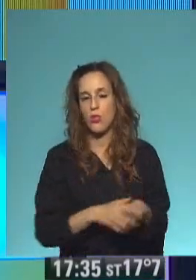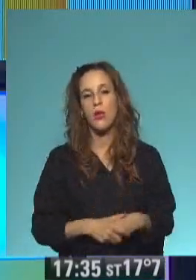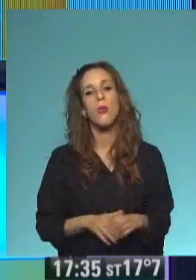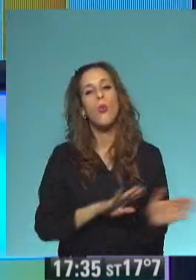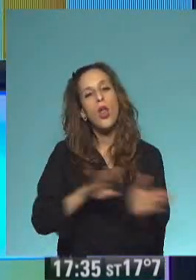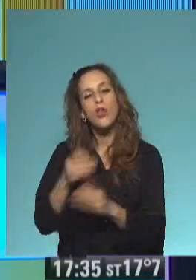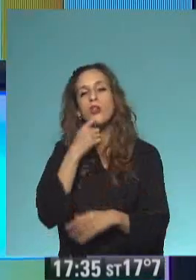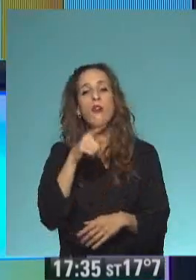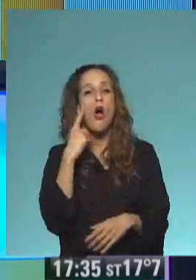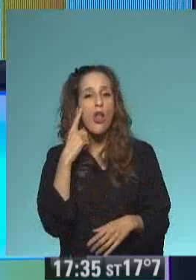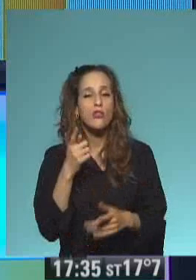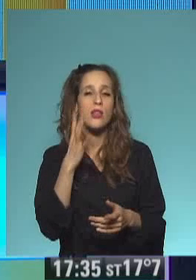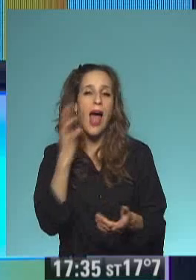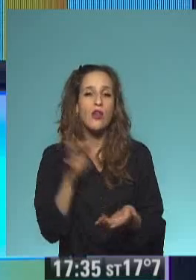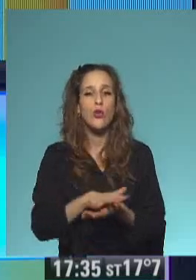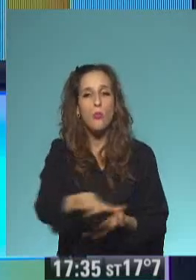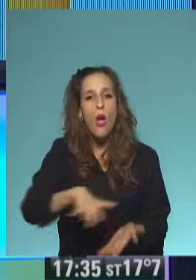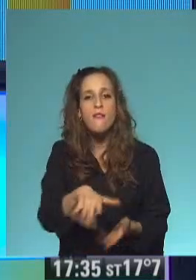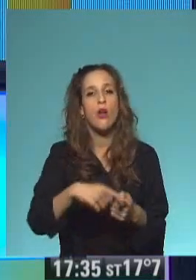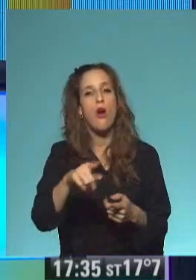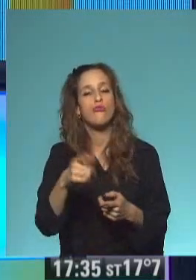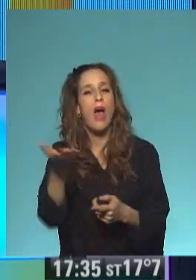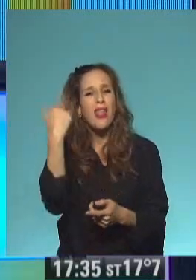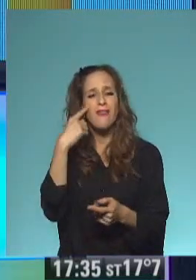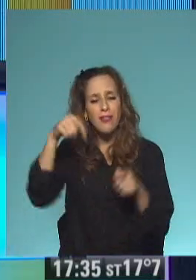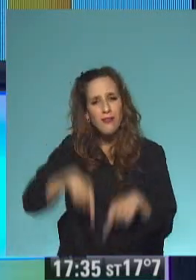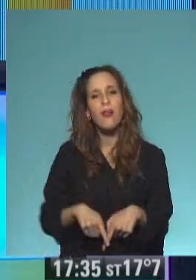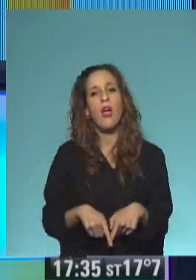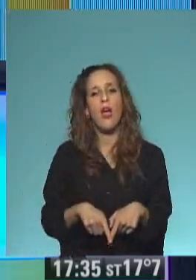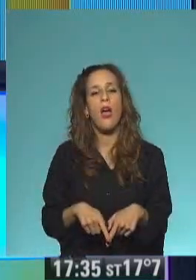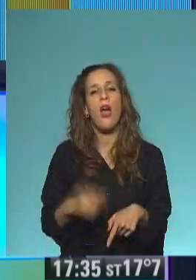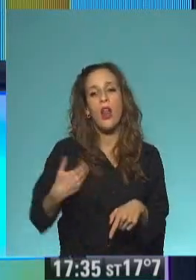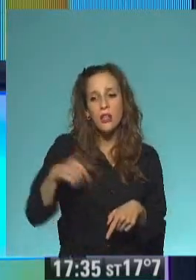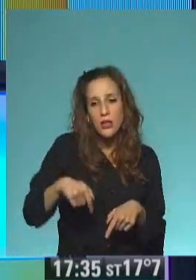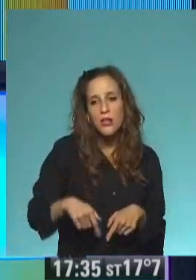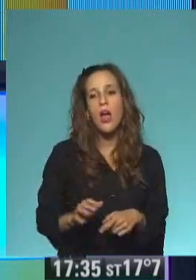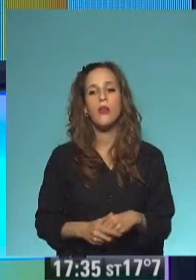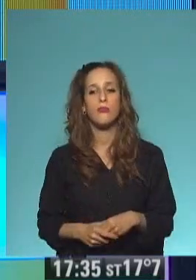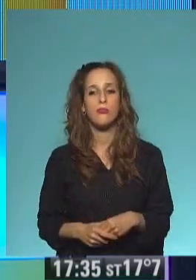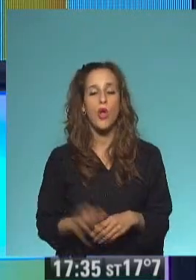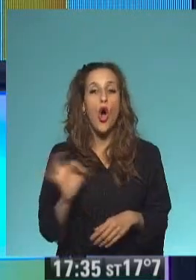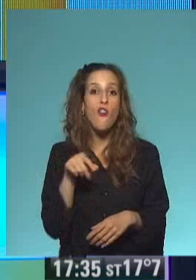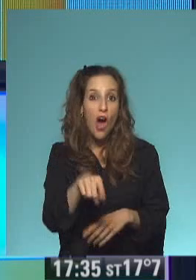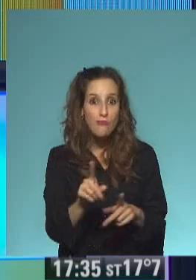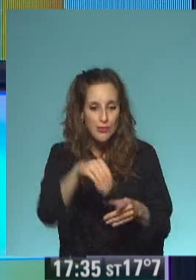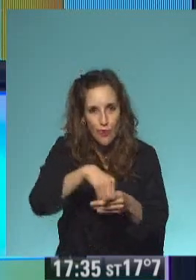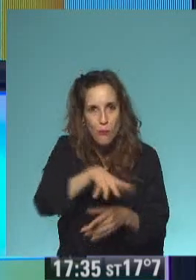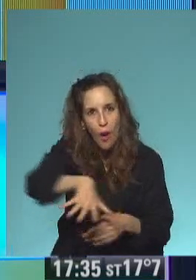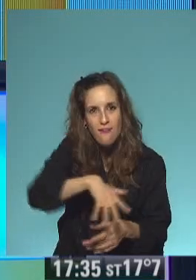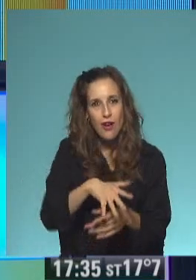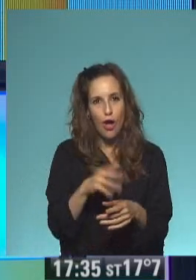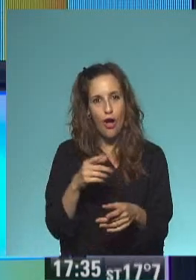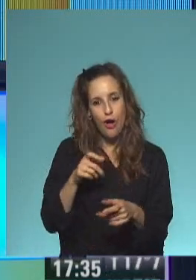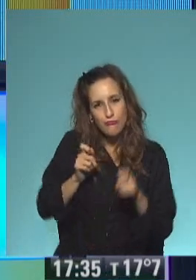conocen algo de los pueblos originarios, están en alguna de las zonas donde están estos pueblos o son ustedes mismos parte de este pueblo originario, nos pueden